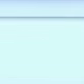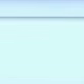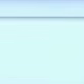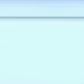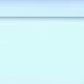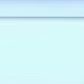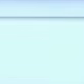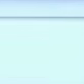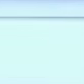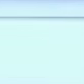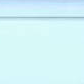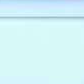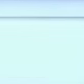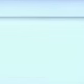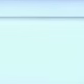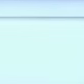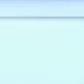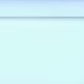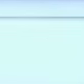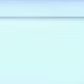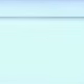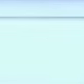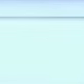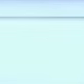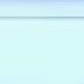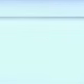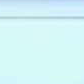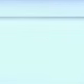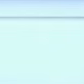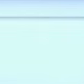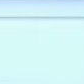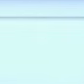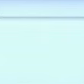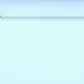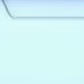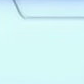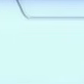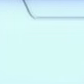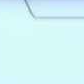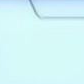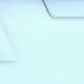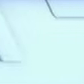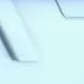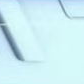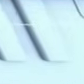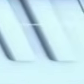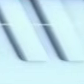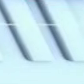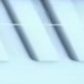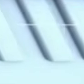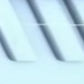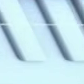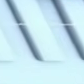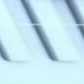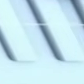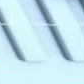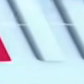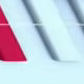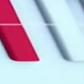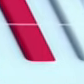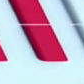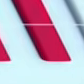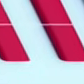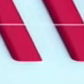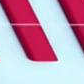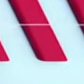2. Finalmente, exhortamos a deponer actitudes de violencia y reencauzar las demandas de acceso a la tierra en el marco de la